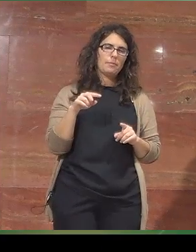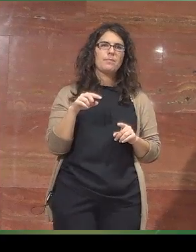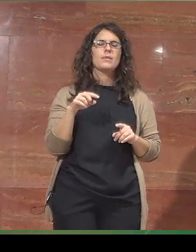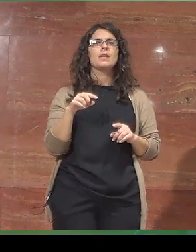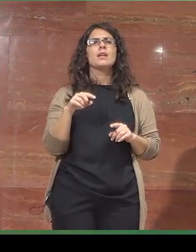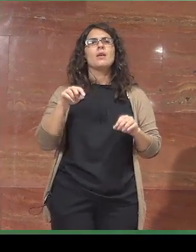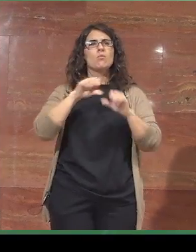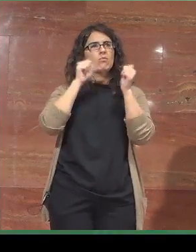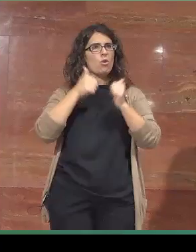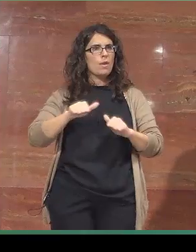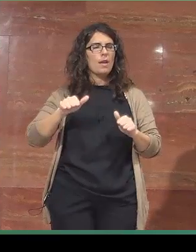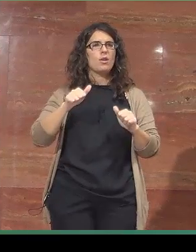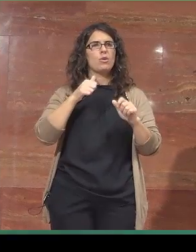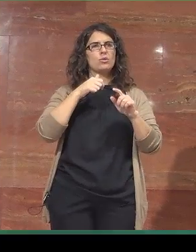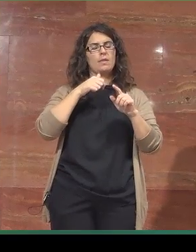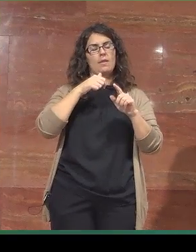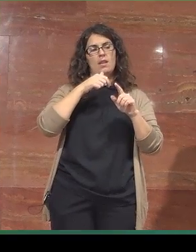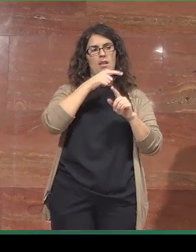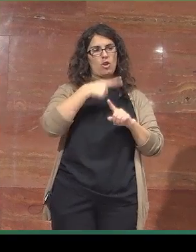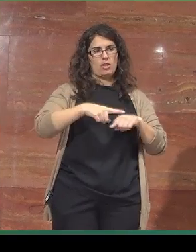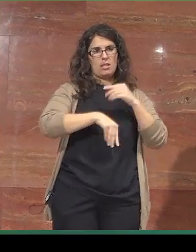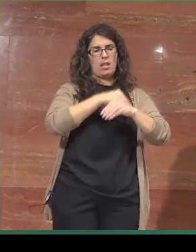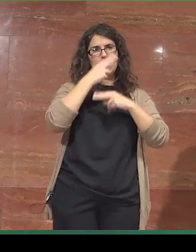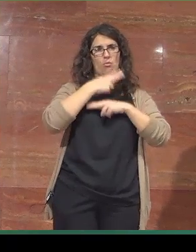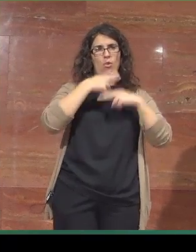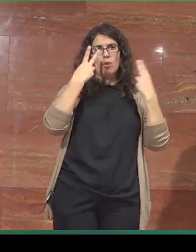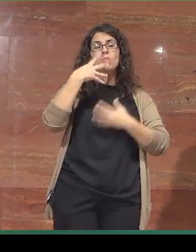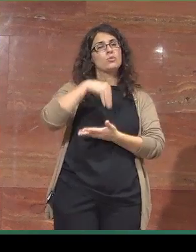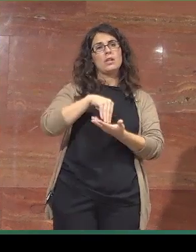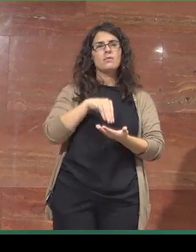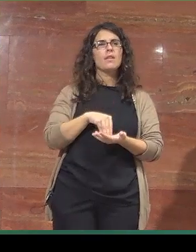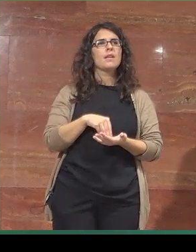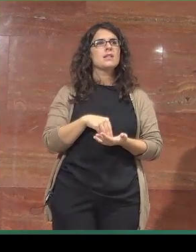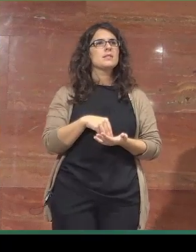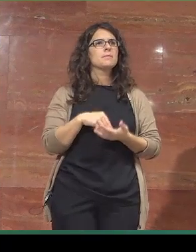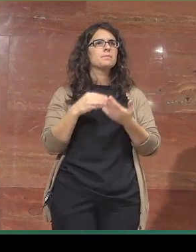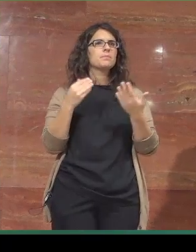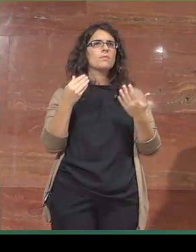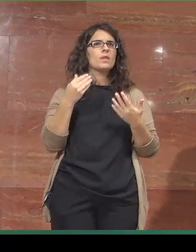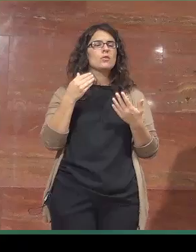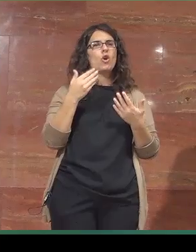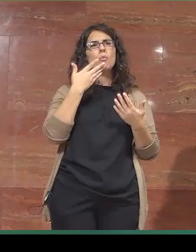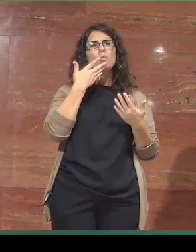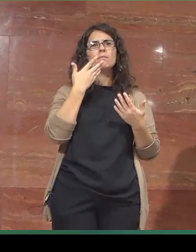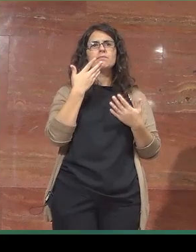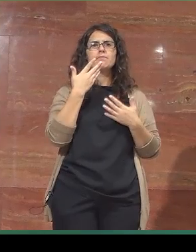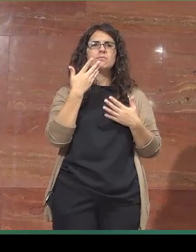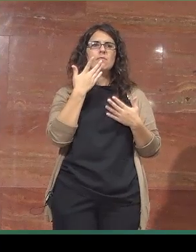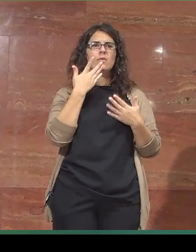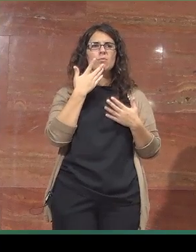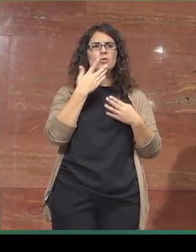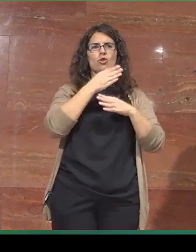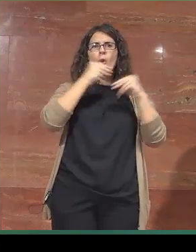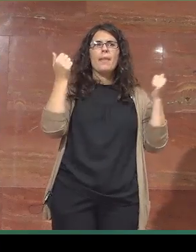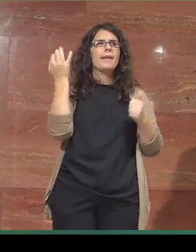modelos de las actuaciones públicas muchas veces ignoran que las personas no nos dirigimos